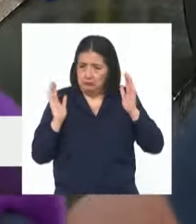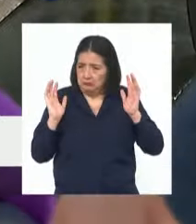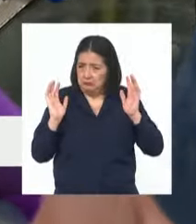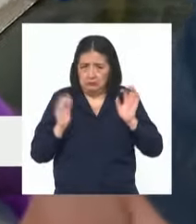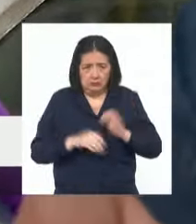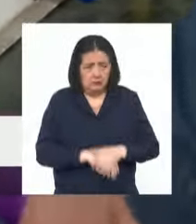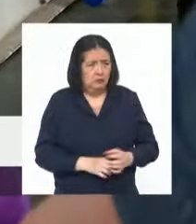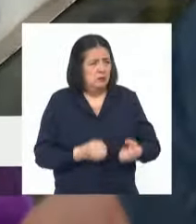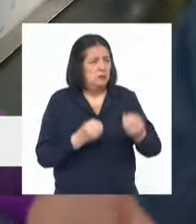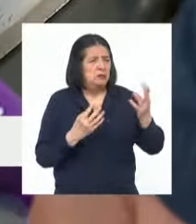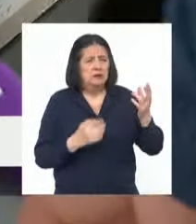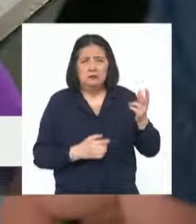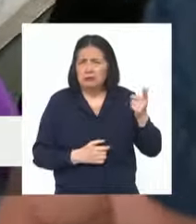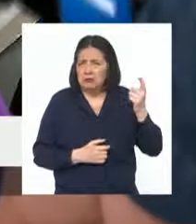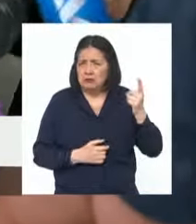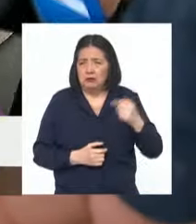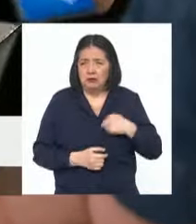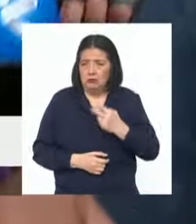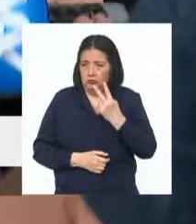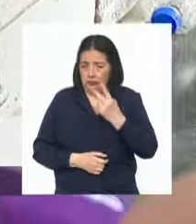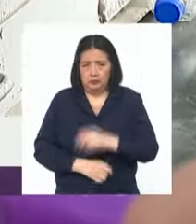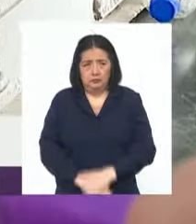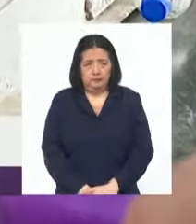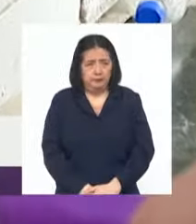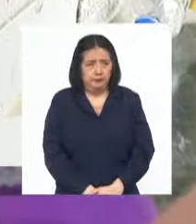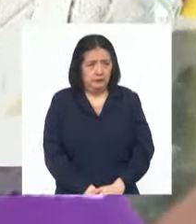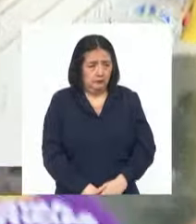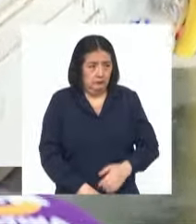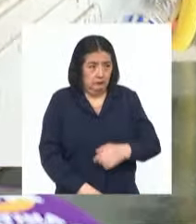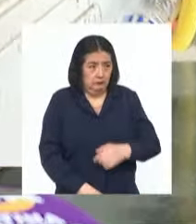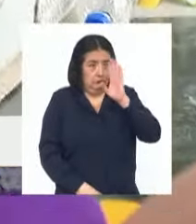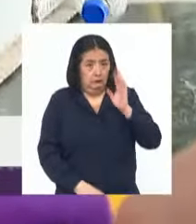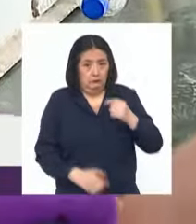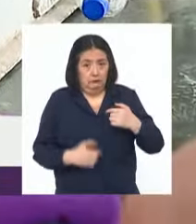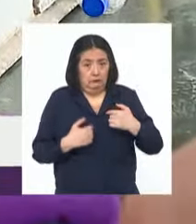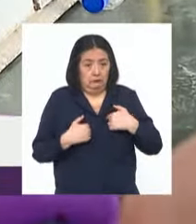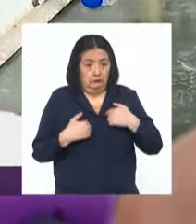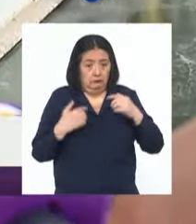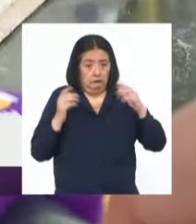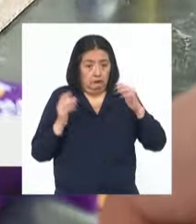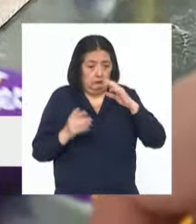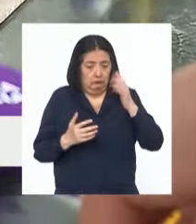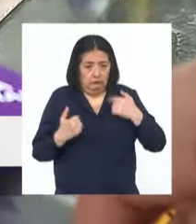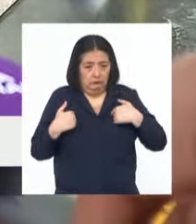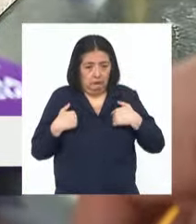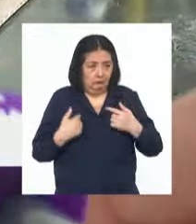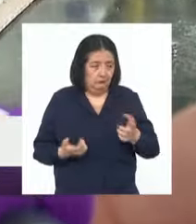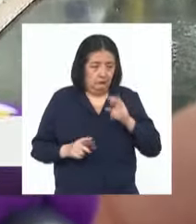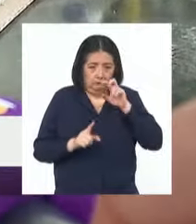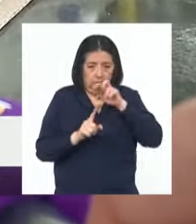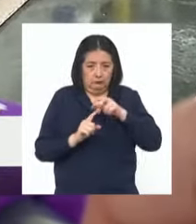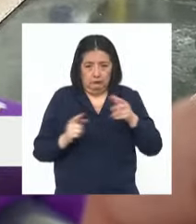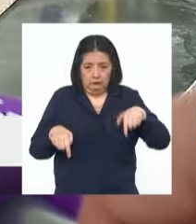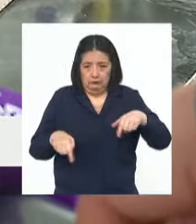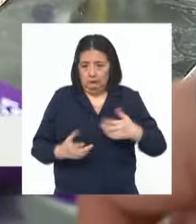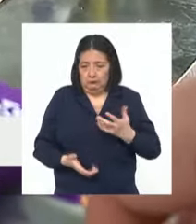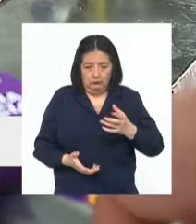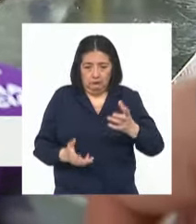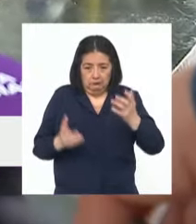¿Cuántos disparos escuchó? Dos. Sí. Nunca en mi vida, nunca jamás había pasado esto acá en la